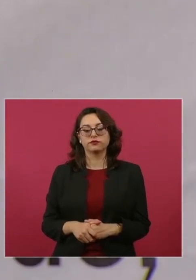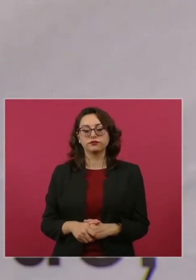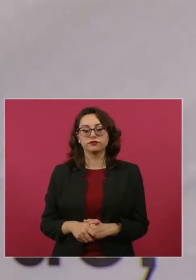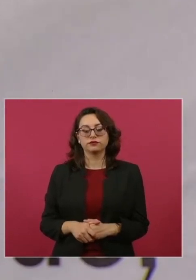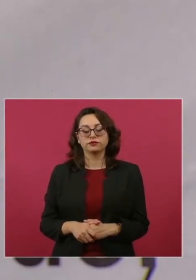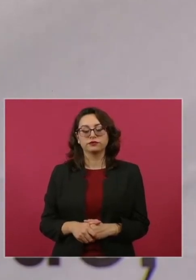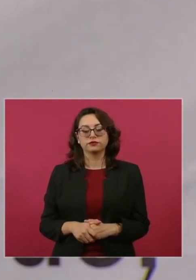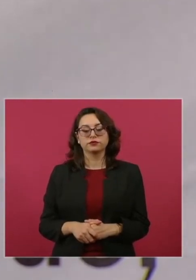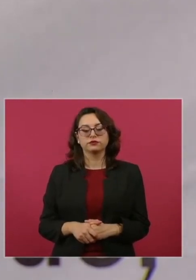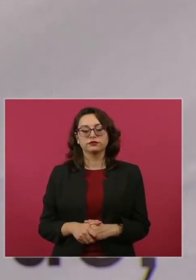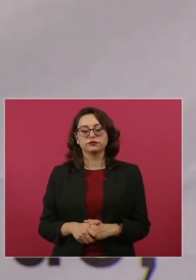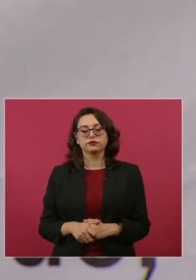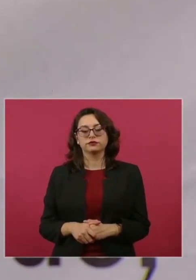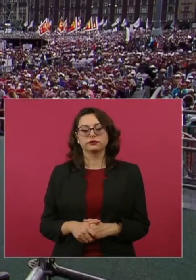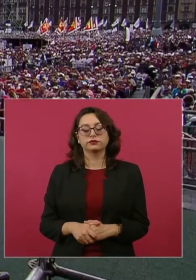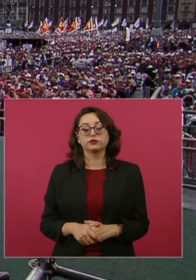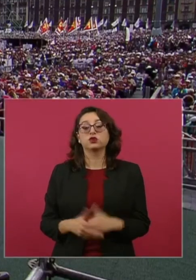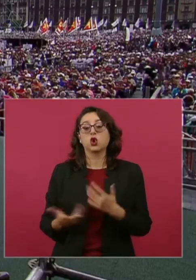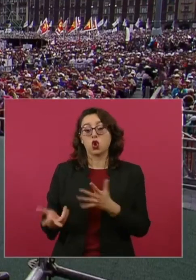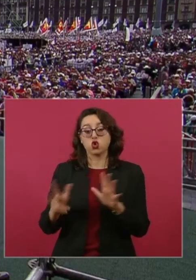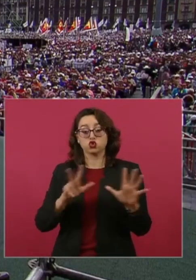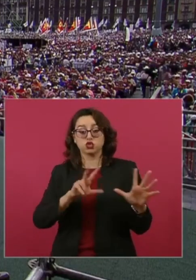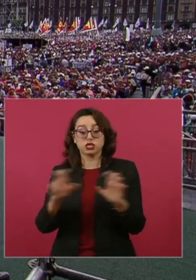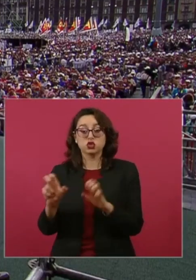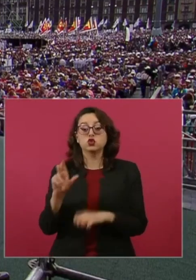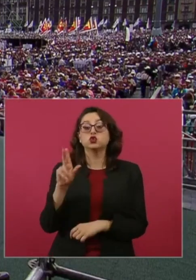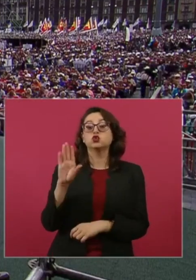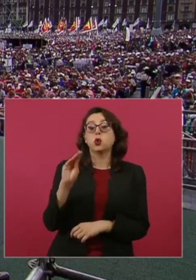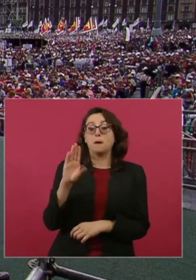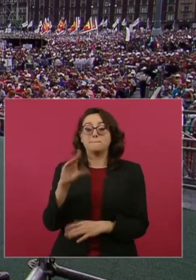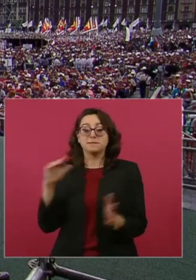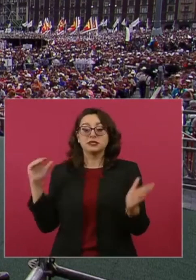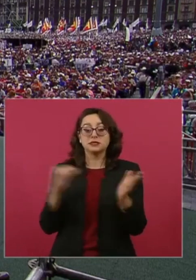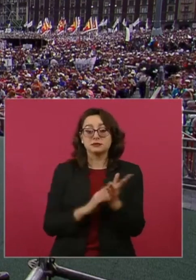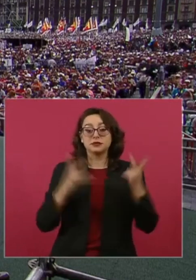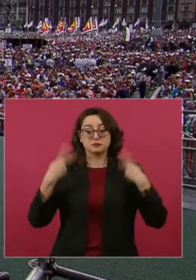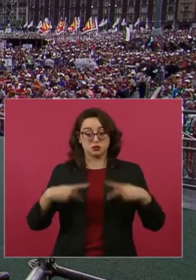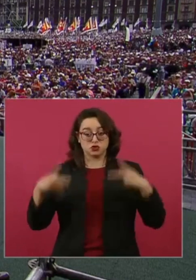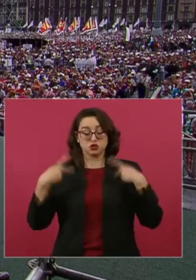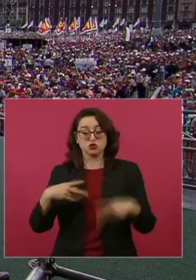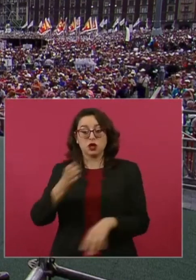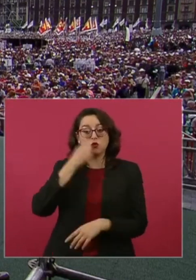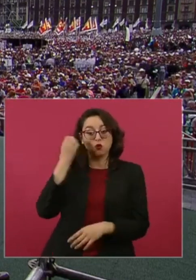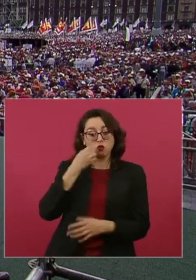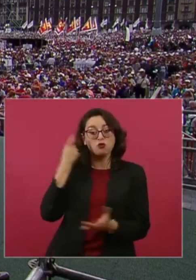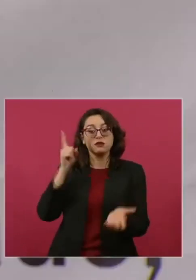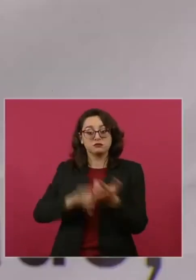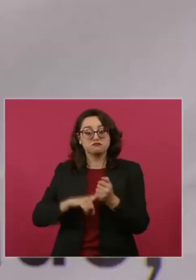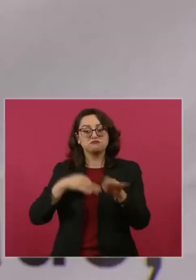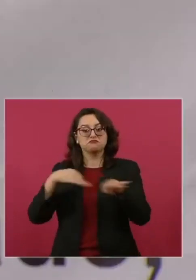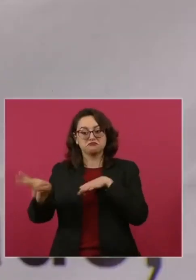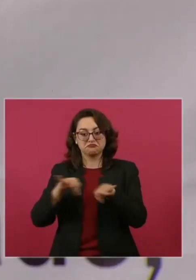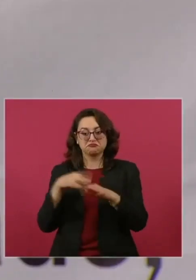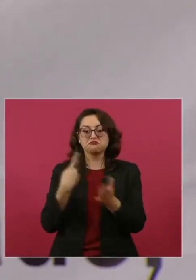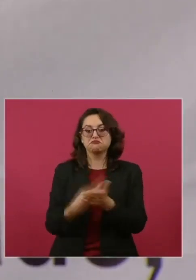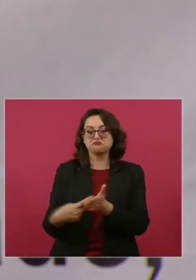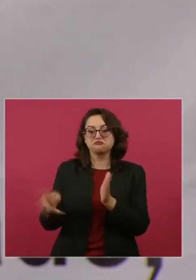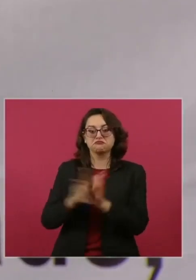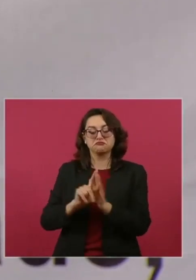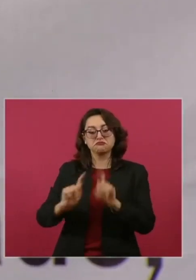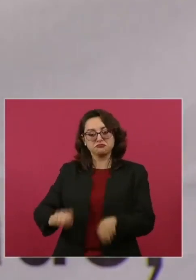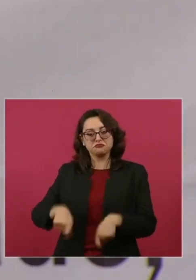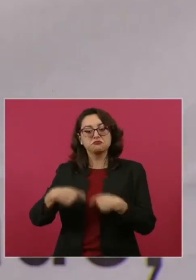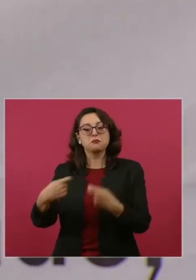890,000 trabajadores de la educación. So almost 200,000 teachers are getting a de las